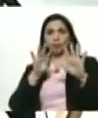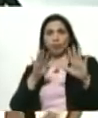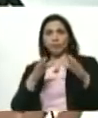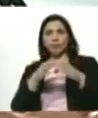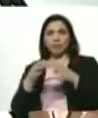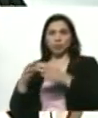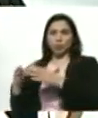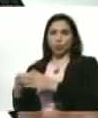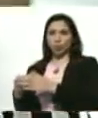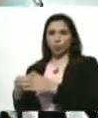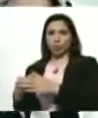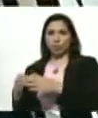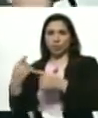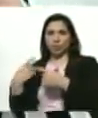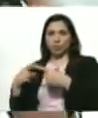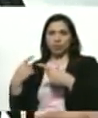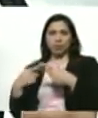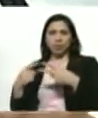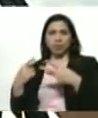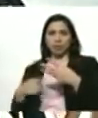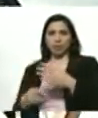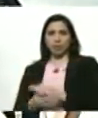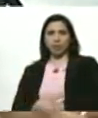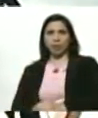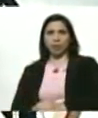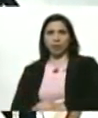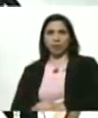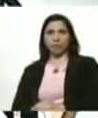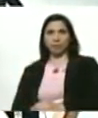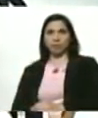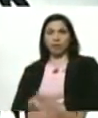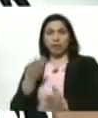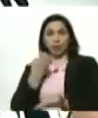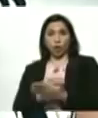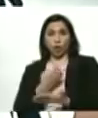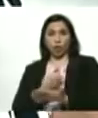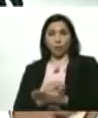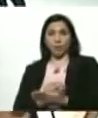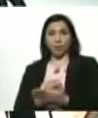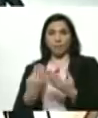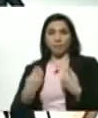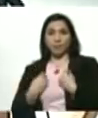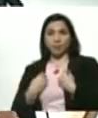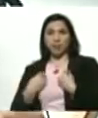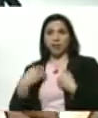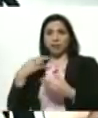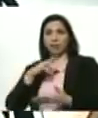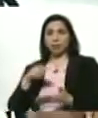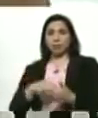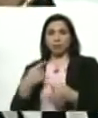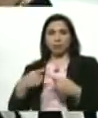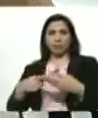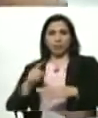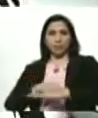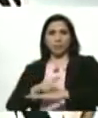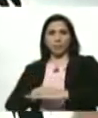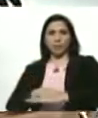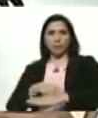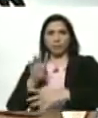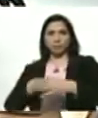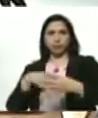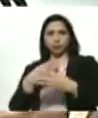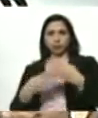sectores de distintas fases de la vida económica nacional en distintas franjas horarias hemos diseñado